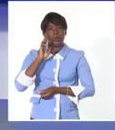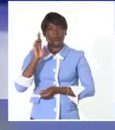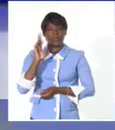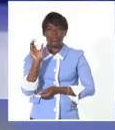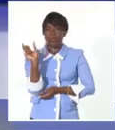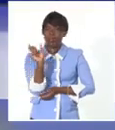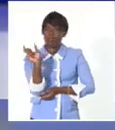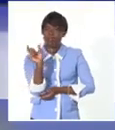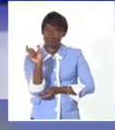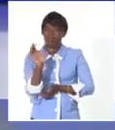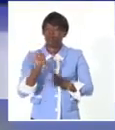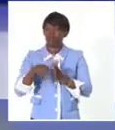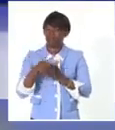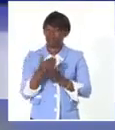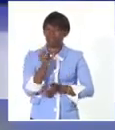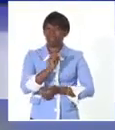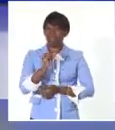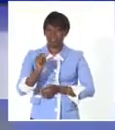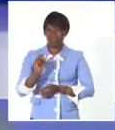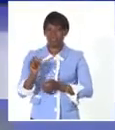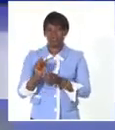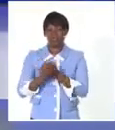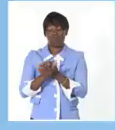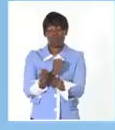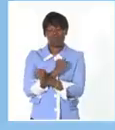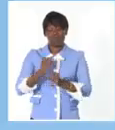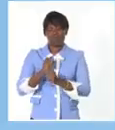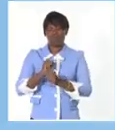el Día de las Víctimas del Terrorismo de Estado.